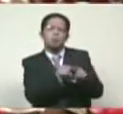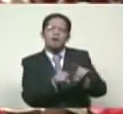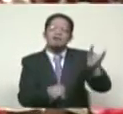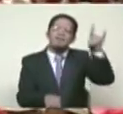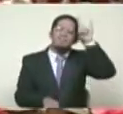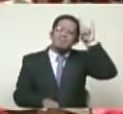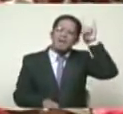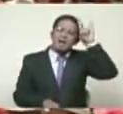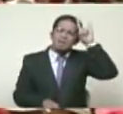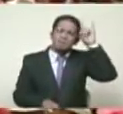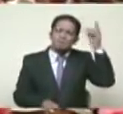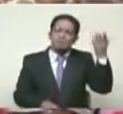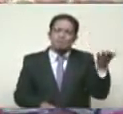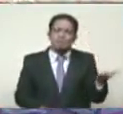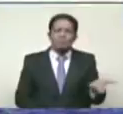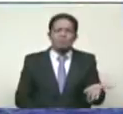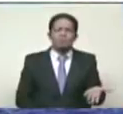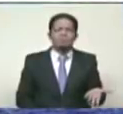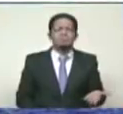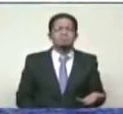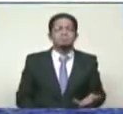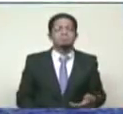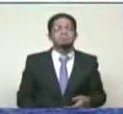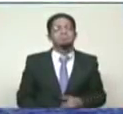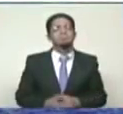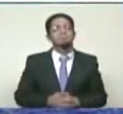Que Dios nos ampare